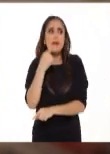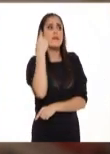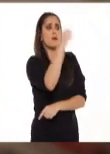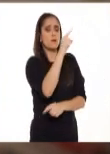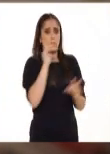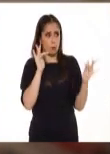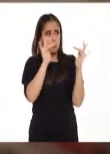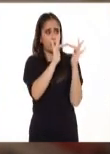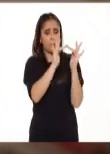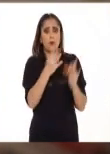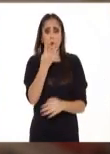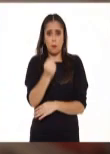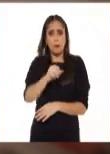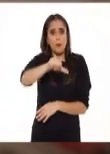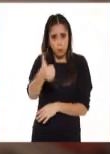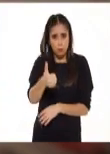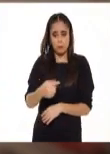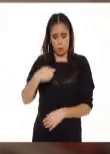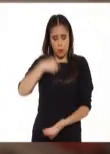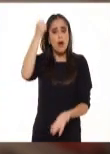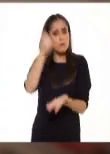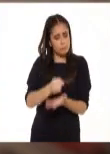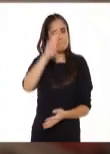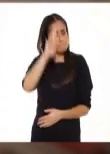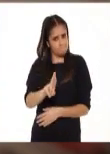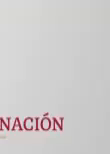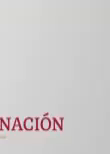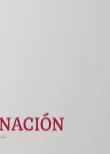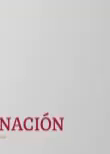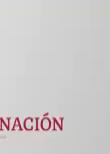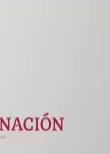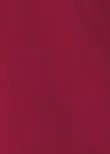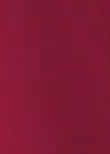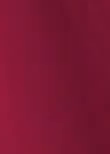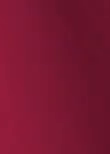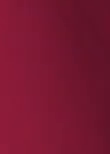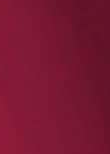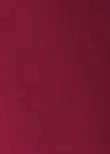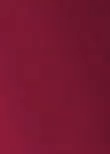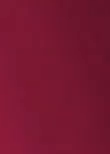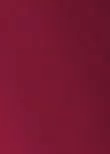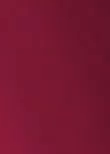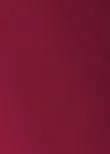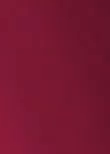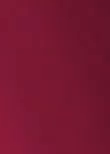denuncia. Marca 911. Yo exijo respeto. Gobierno de México.